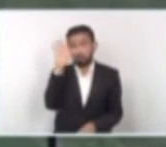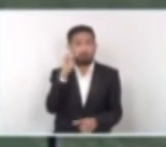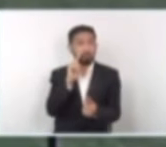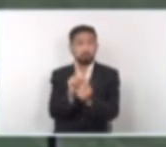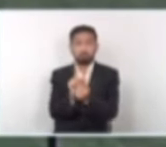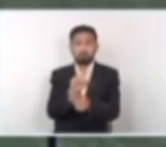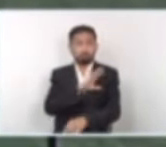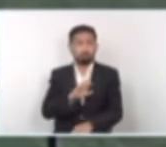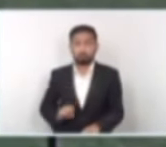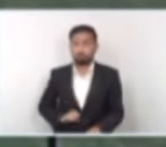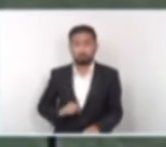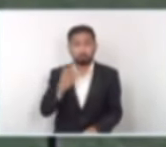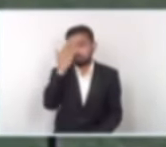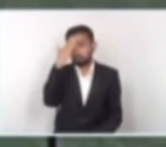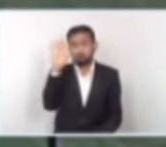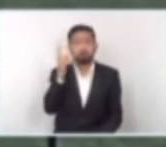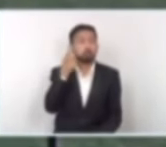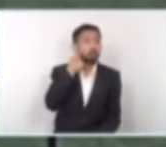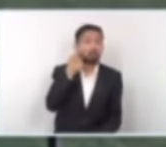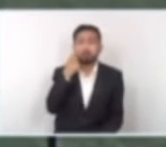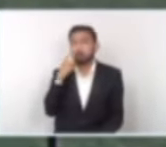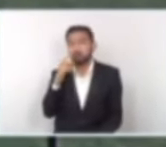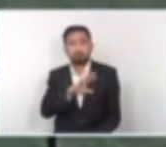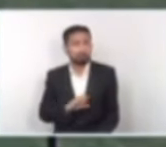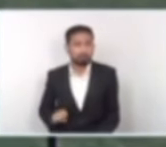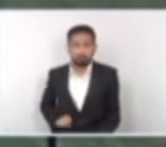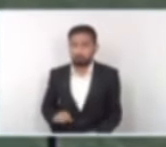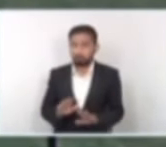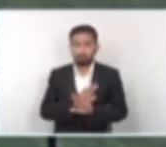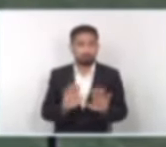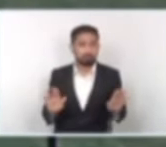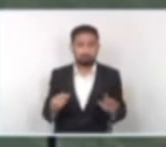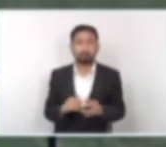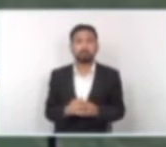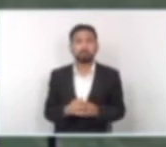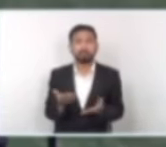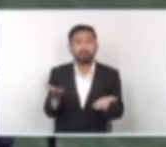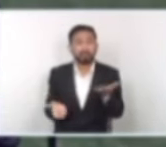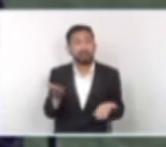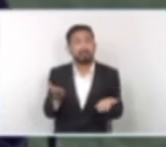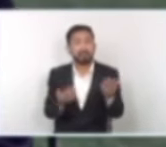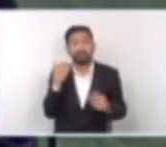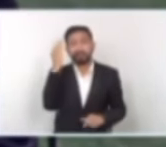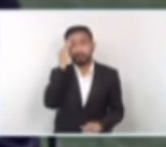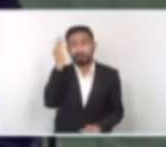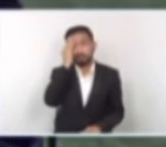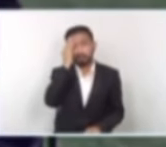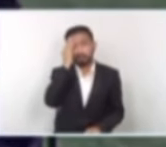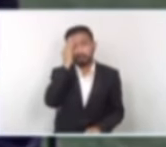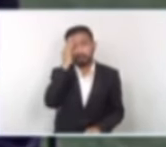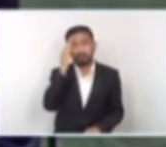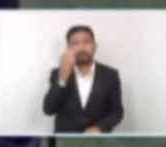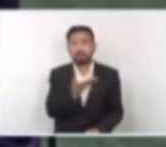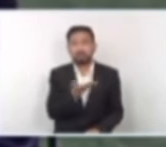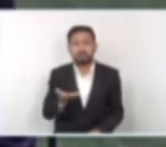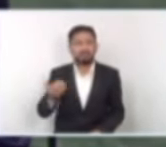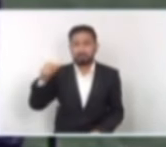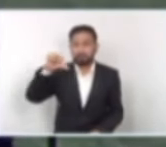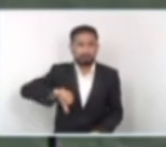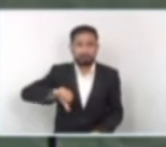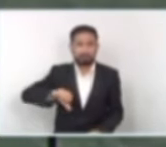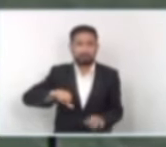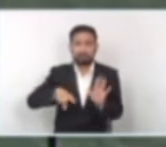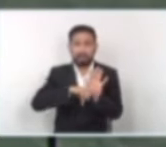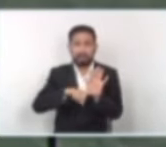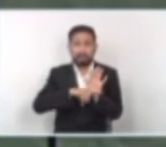o ni siquiera habían oído hablar del Salvador. Y si lo conocían, solo tenían malas referencias, o